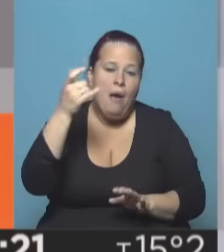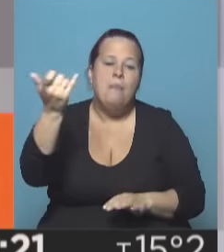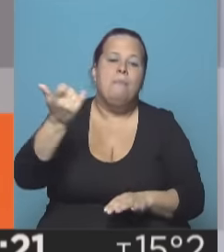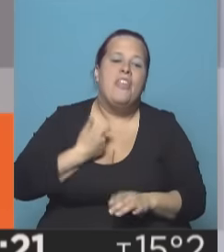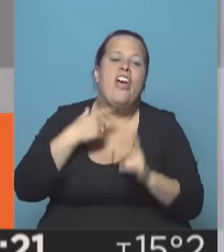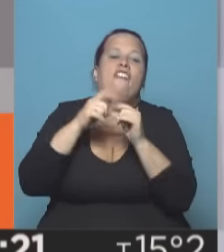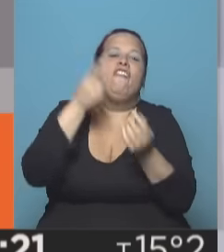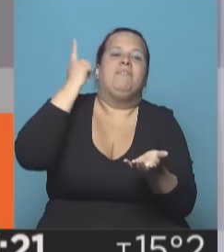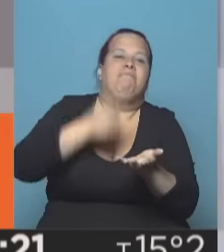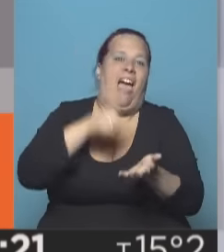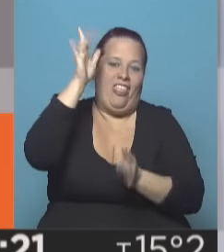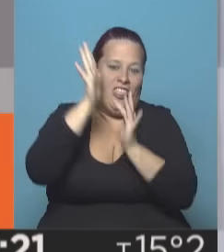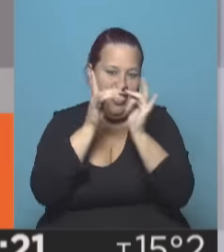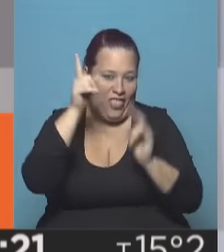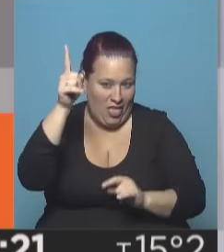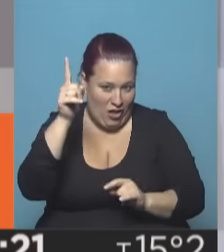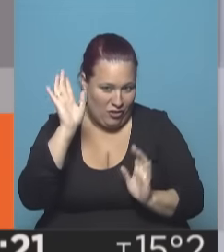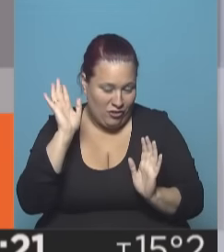la fecha.